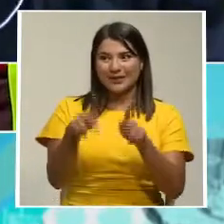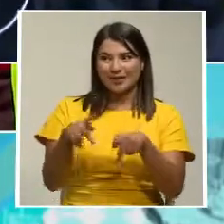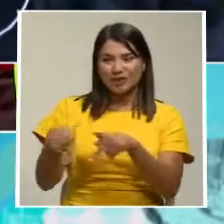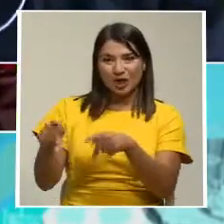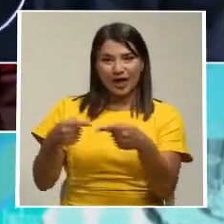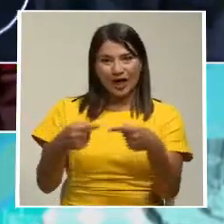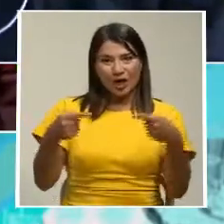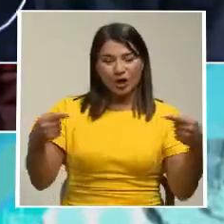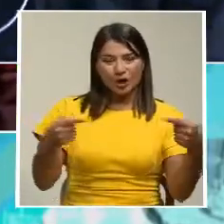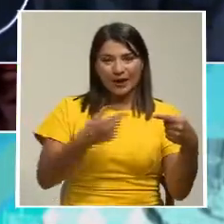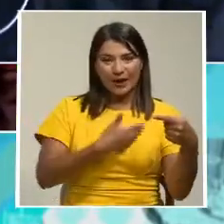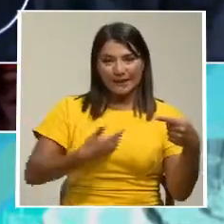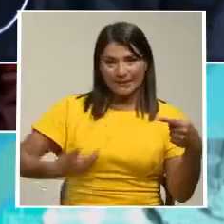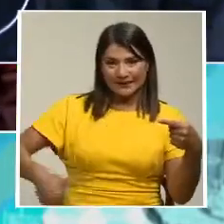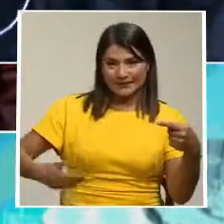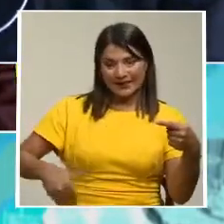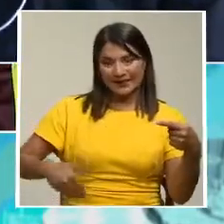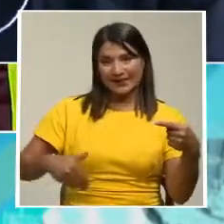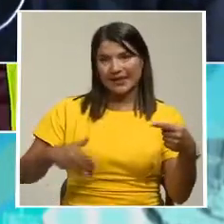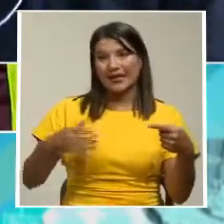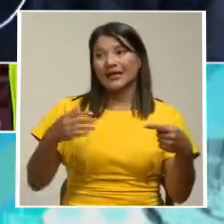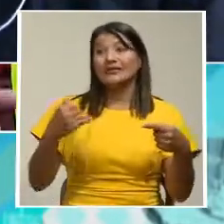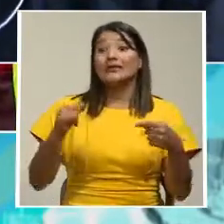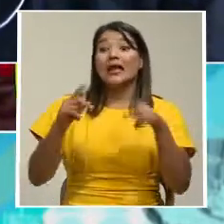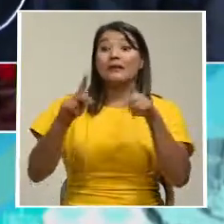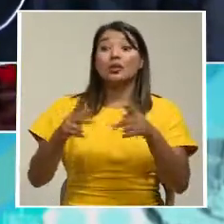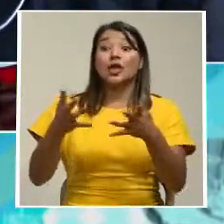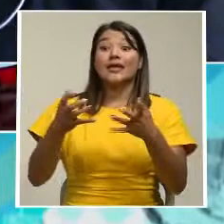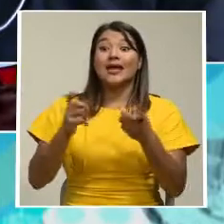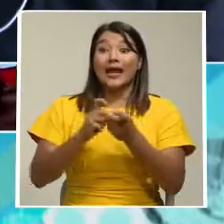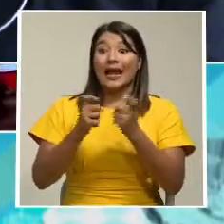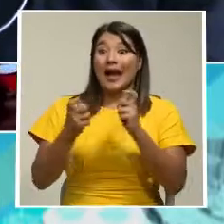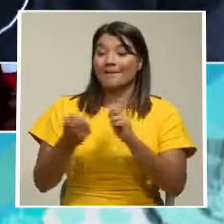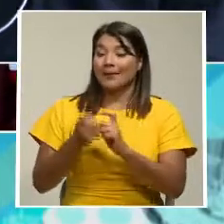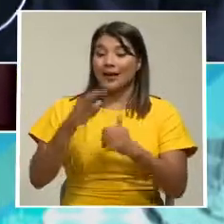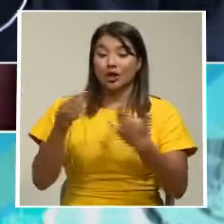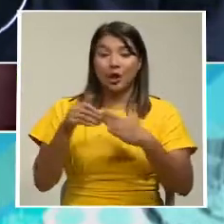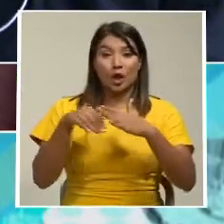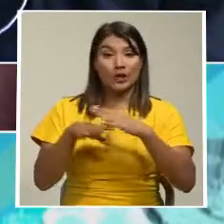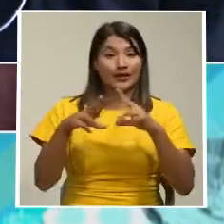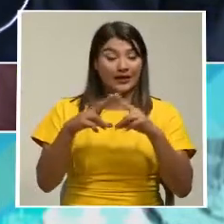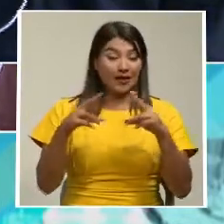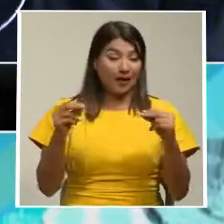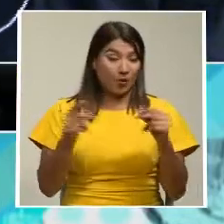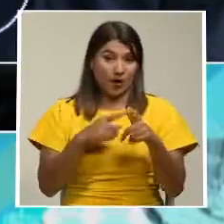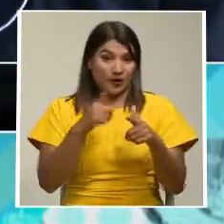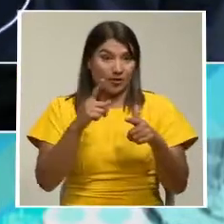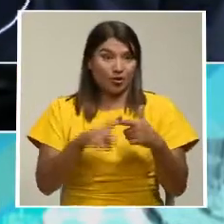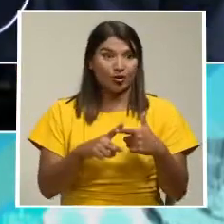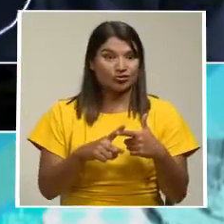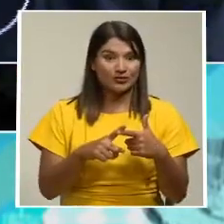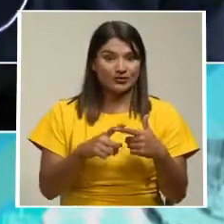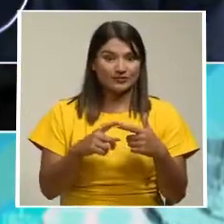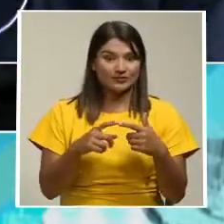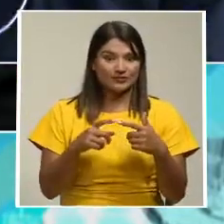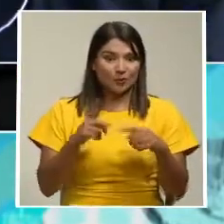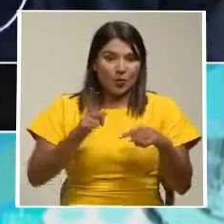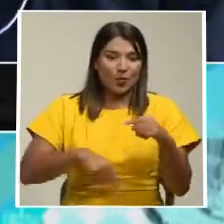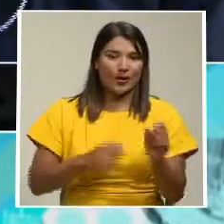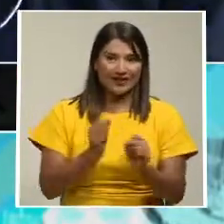legítima, las personas que quieran cambiar el estado de cosas, quedan completamente imposibilitadas de